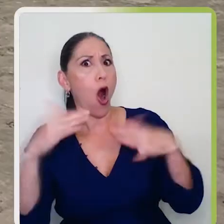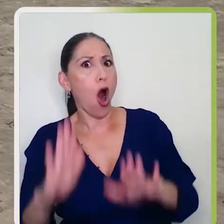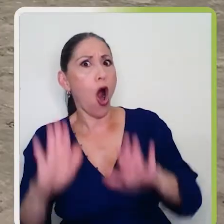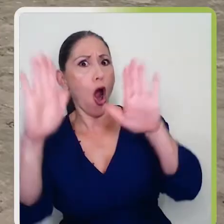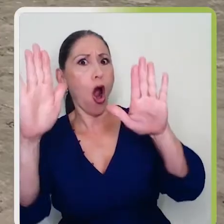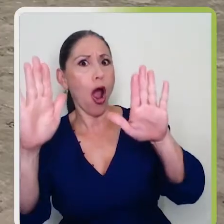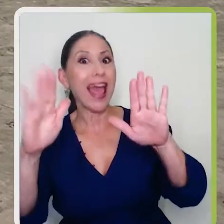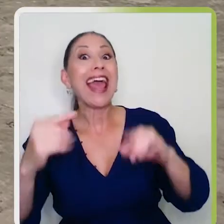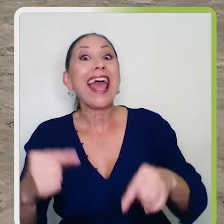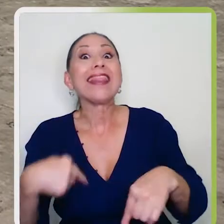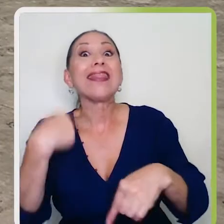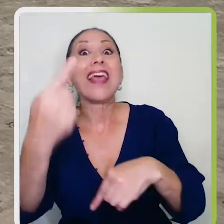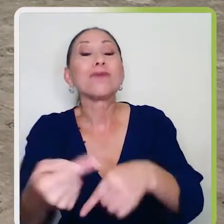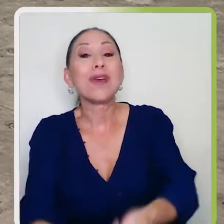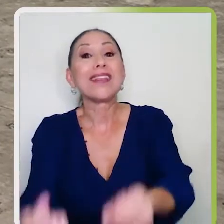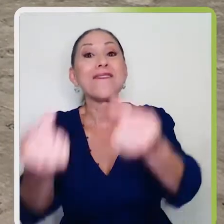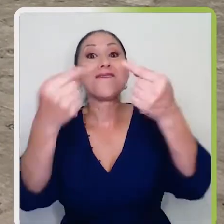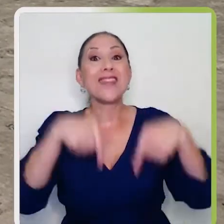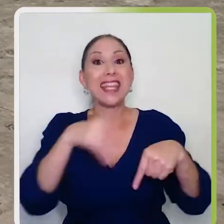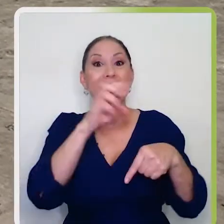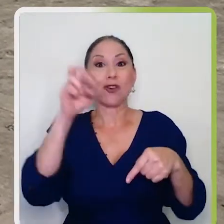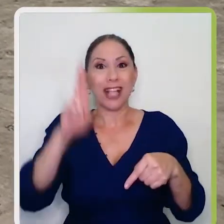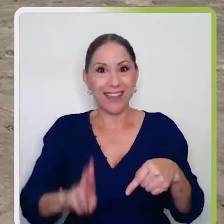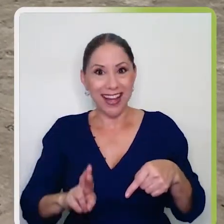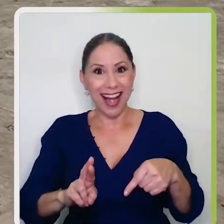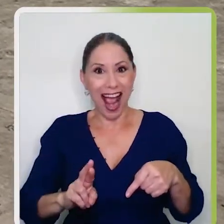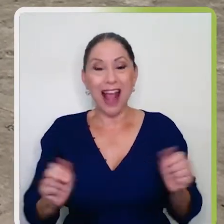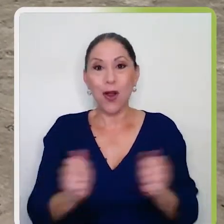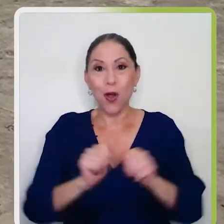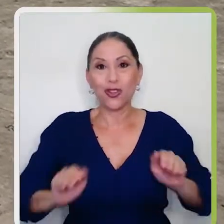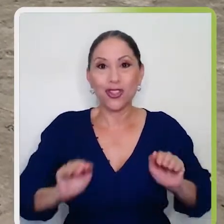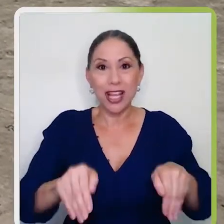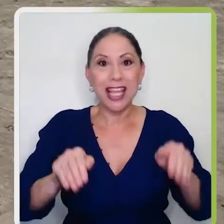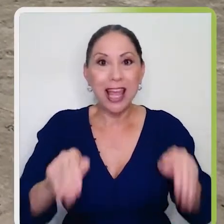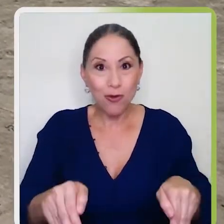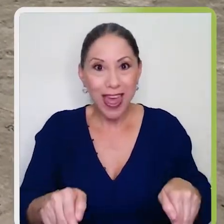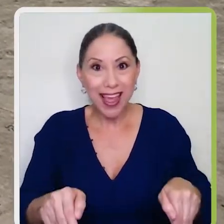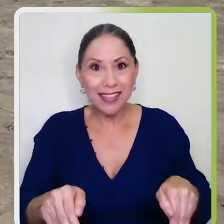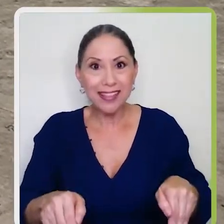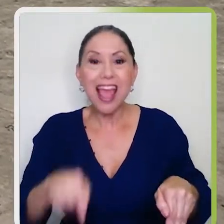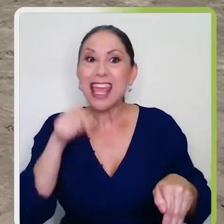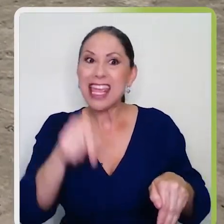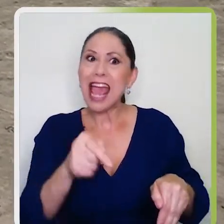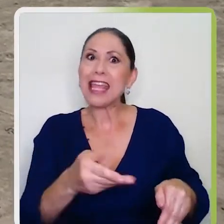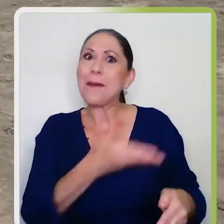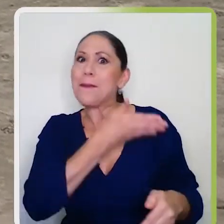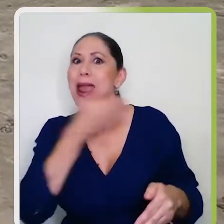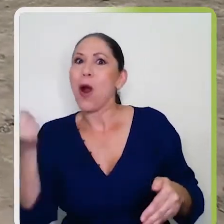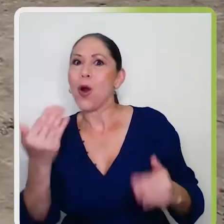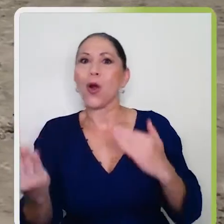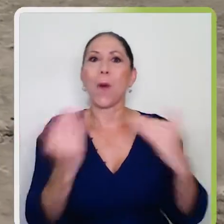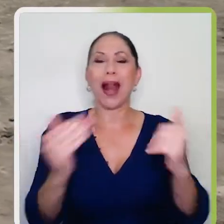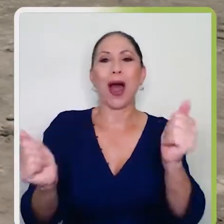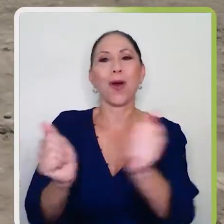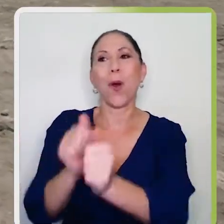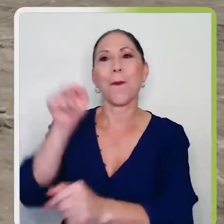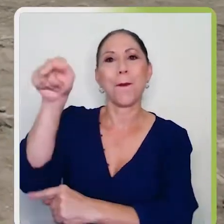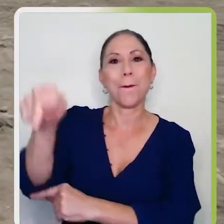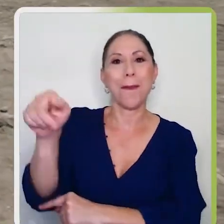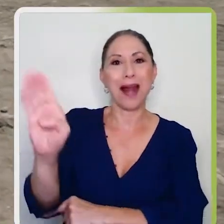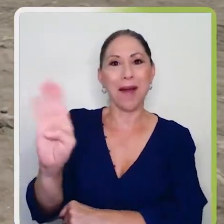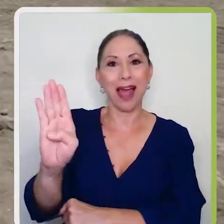y sobrepasó Barbados. ¿Por qué? Porque la gente, somos pura vida, porque logramos la